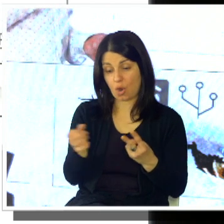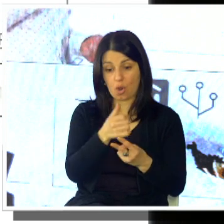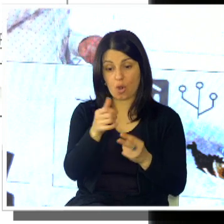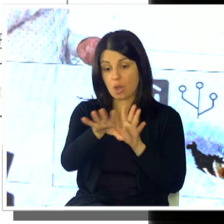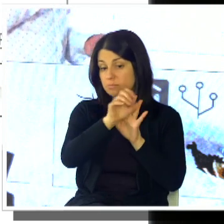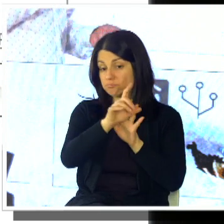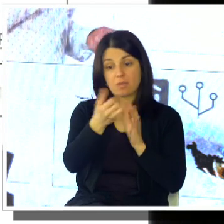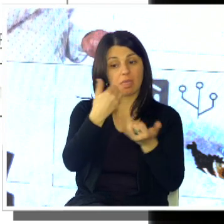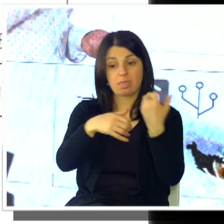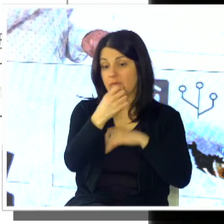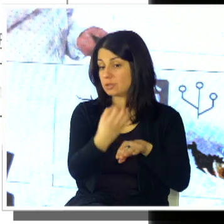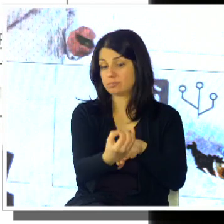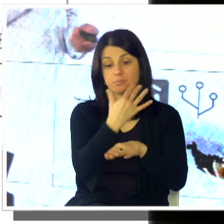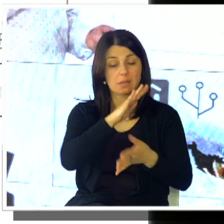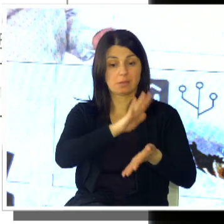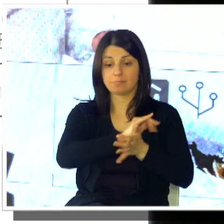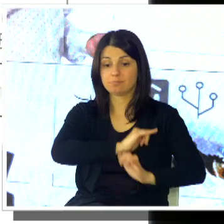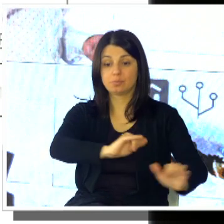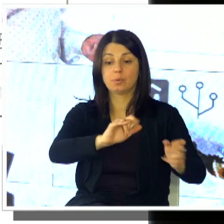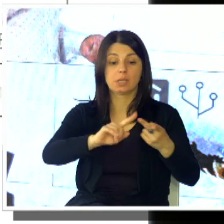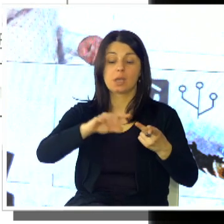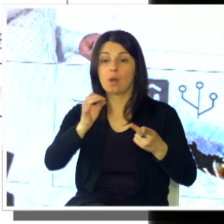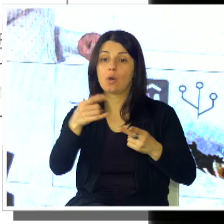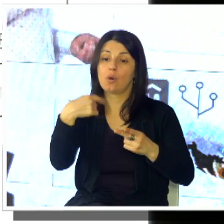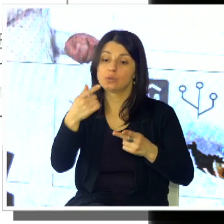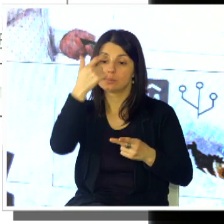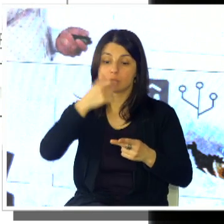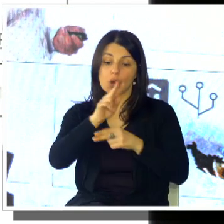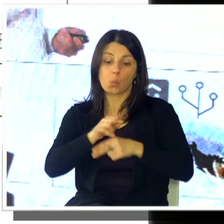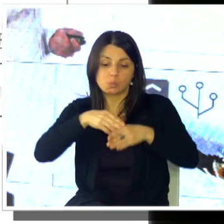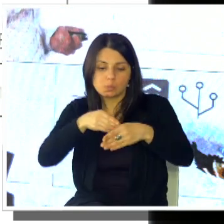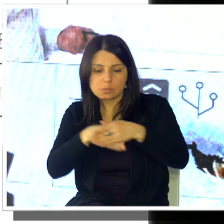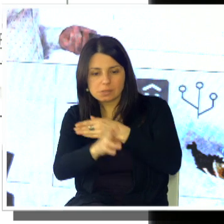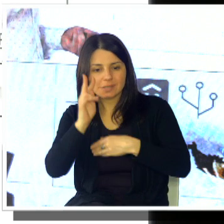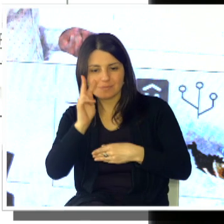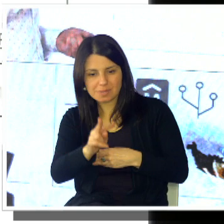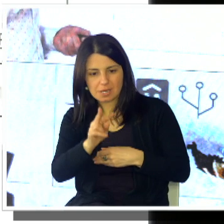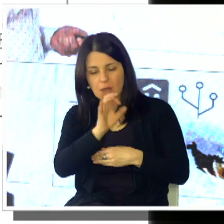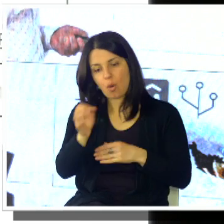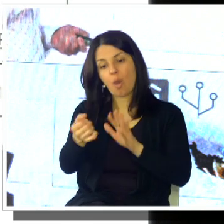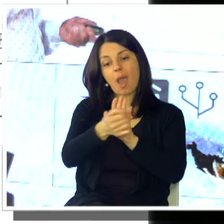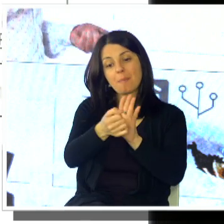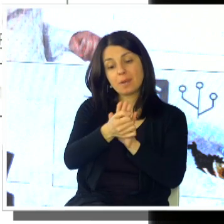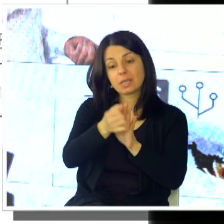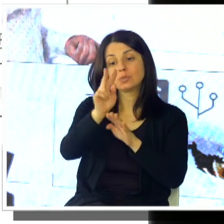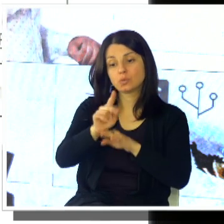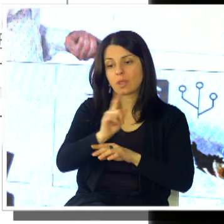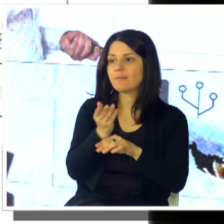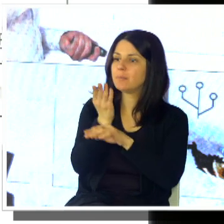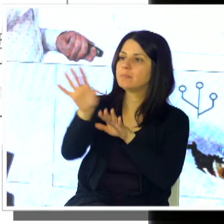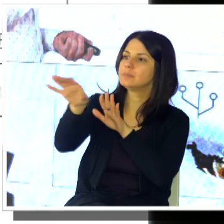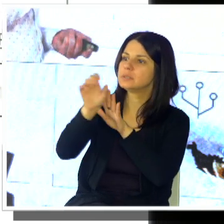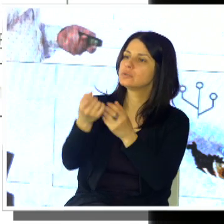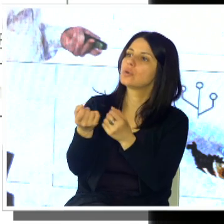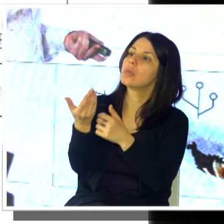dato por sí solo y llega al Orion y después un usuario lo consulta, o el usuario o la aplicación tiene que pedirle al dispositivo que genere